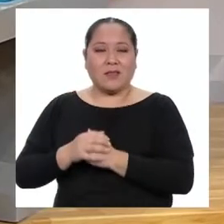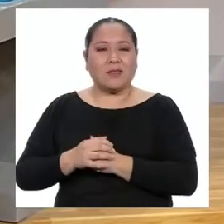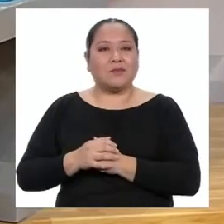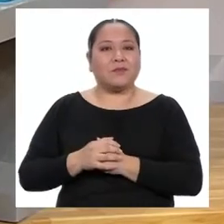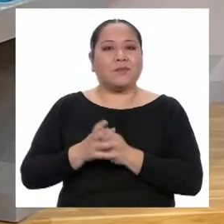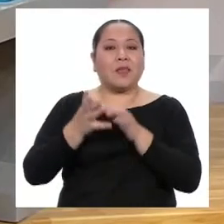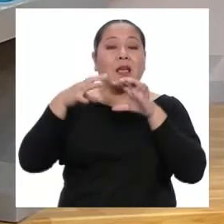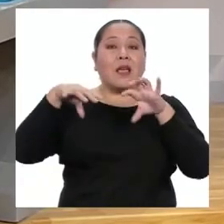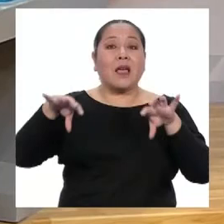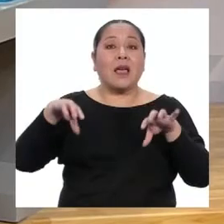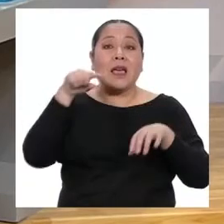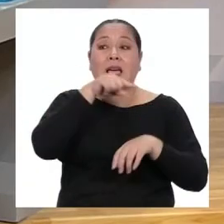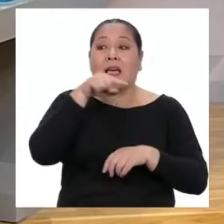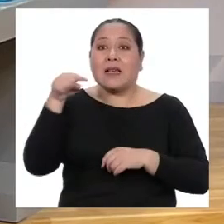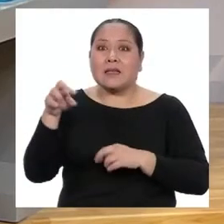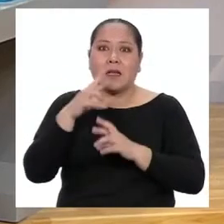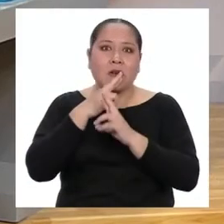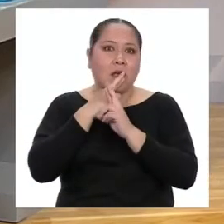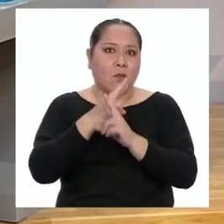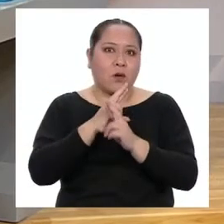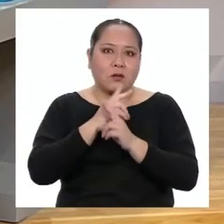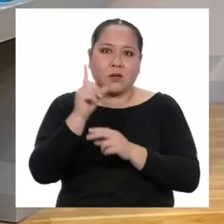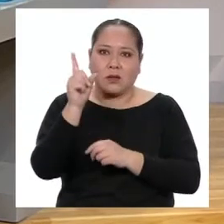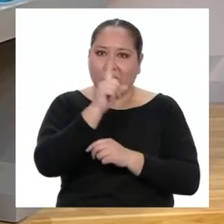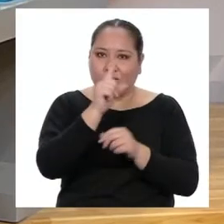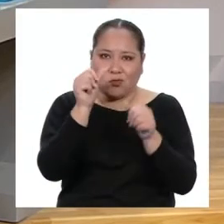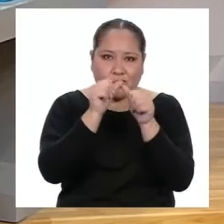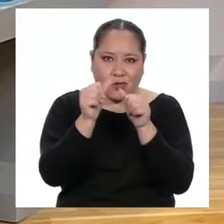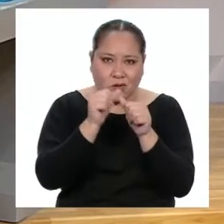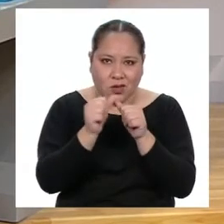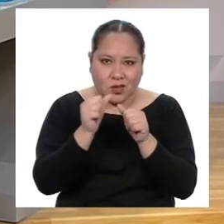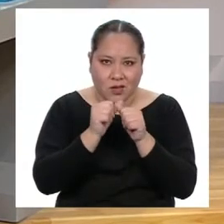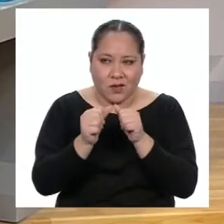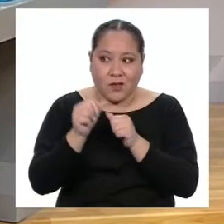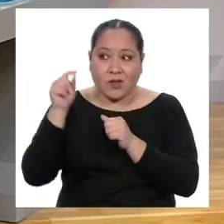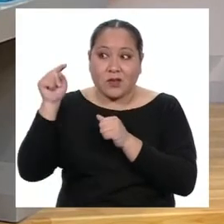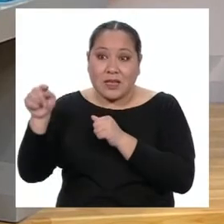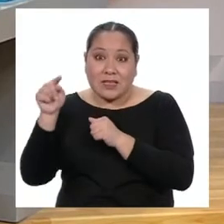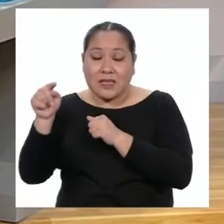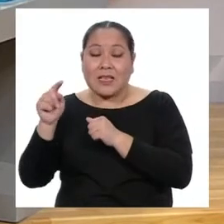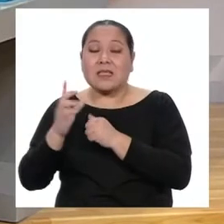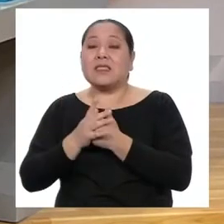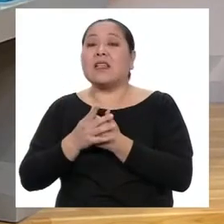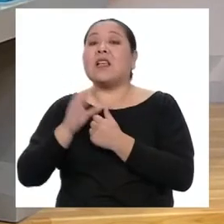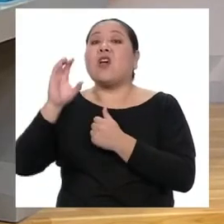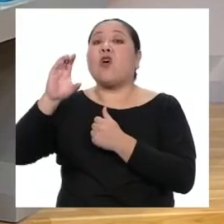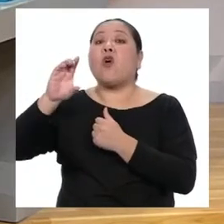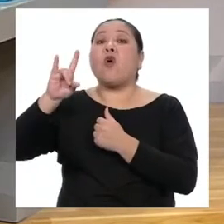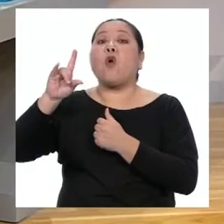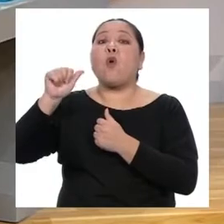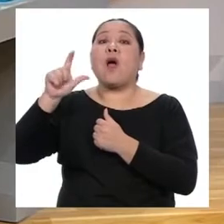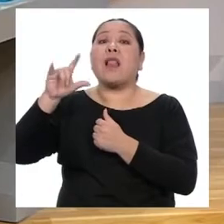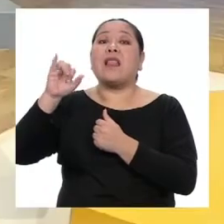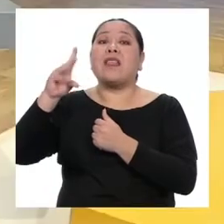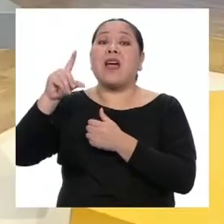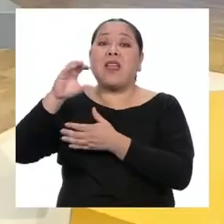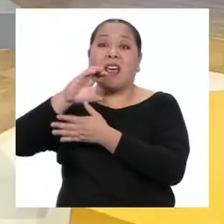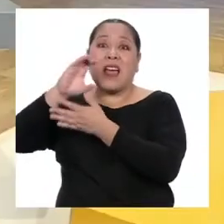respuestas no son para nada numéricas, sino cualidades y experiencias de la